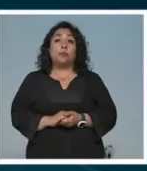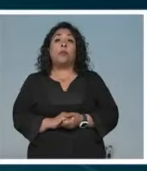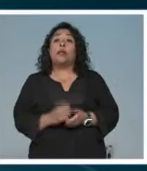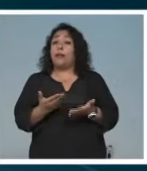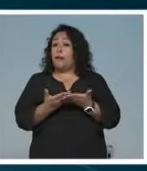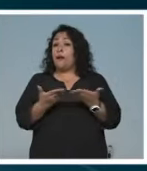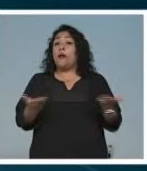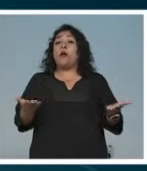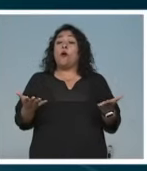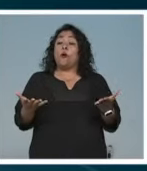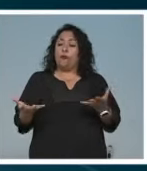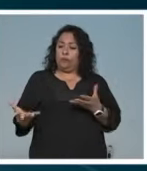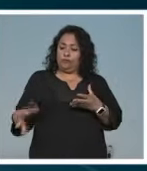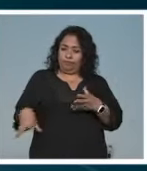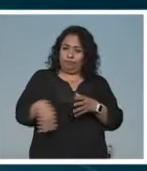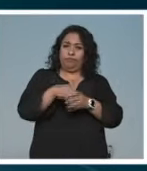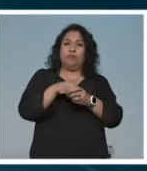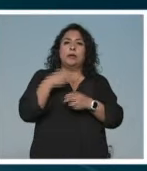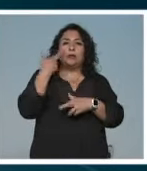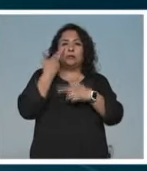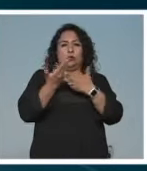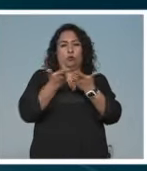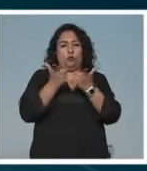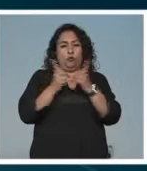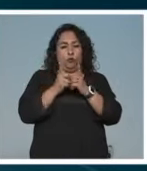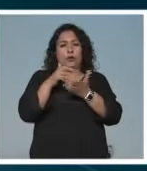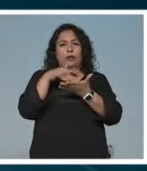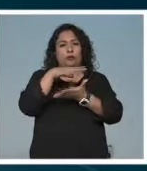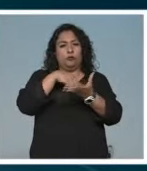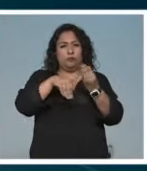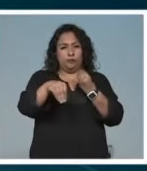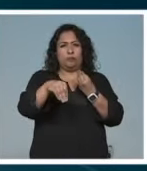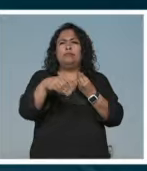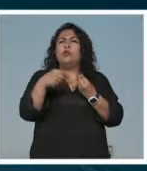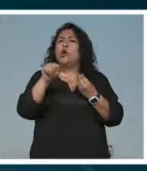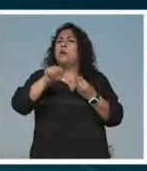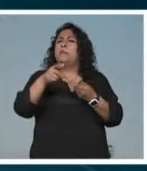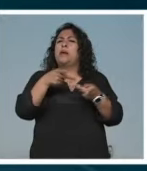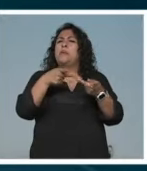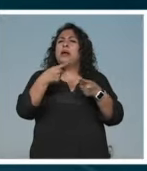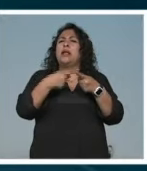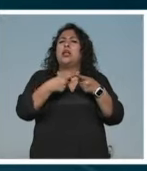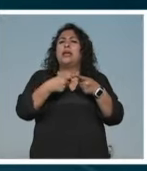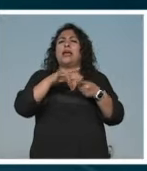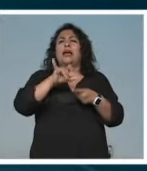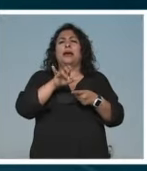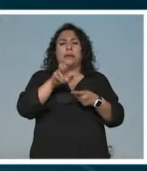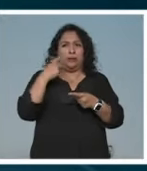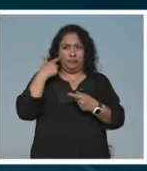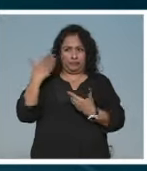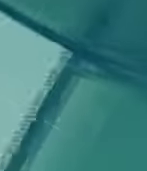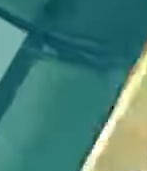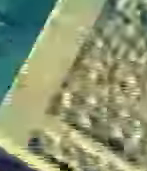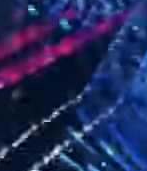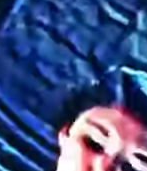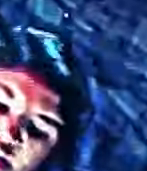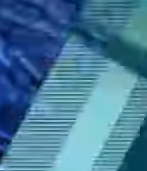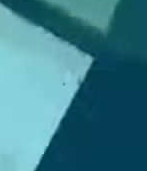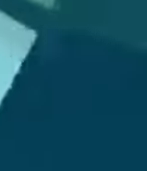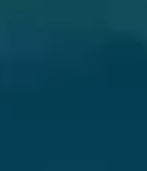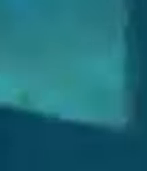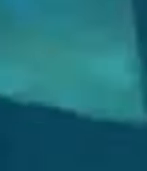Es momento de sumarnos a la tarea colectiva de leernos en otros. Veamos qué nos tiene preparado Javier Aranda Luna.